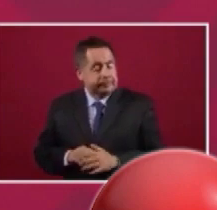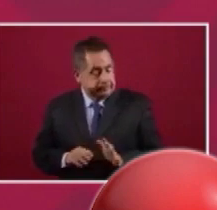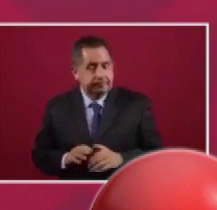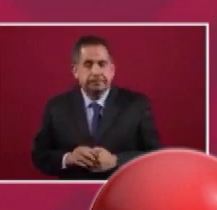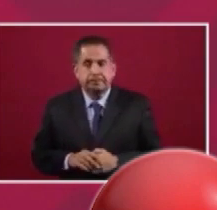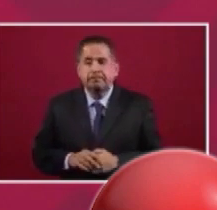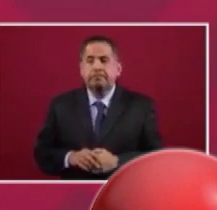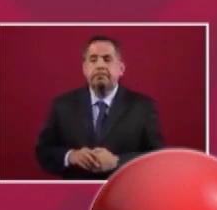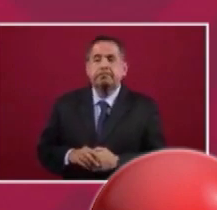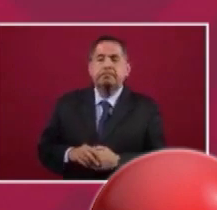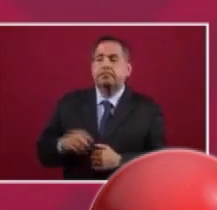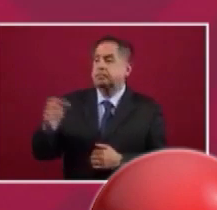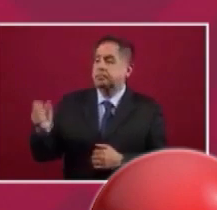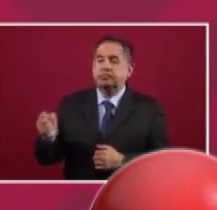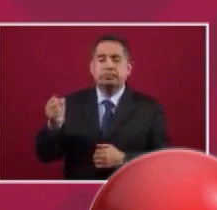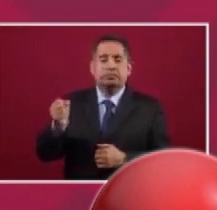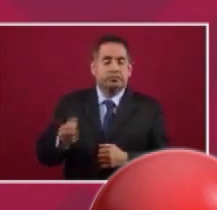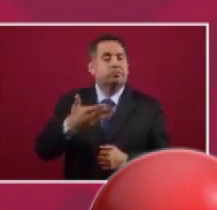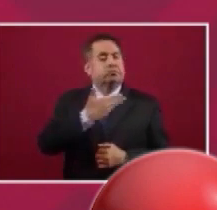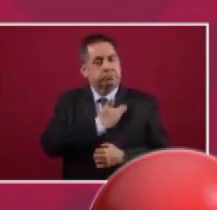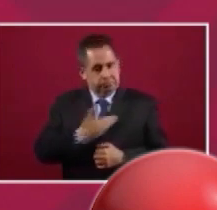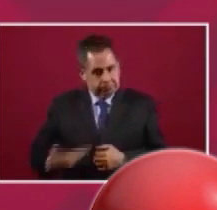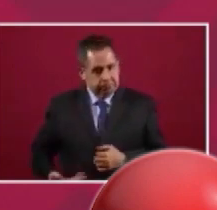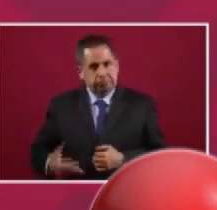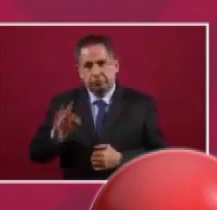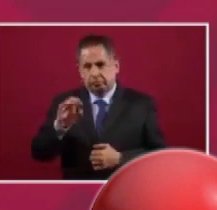llega a la presidencia